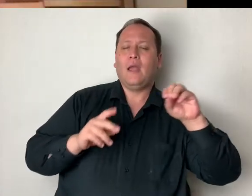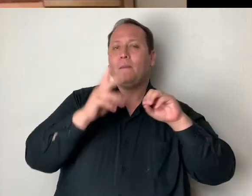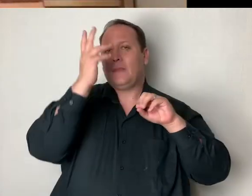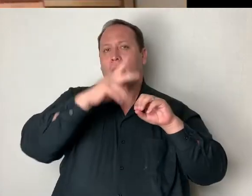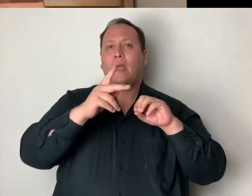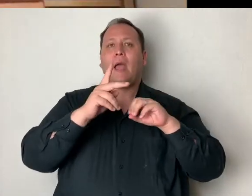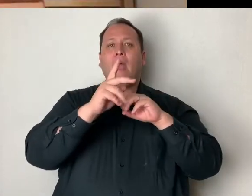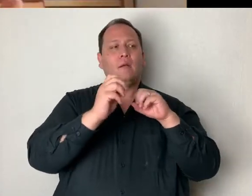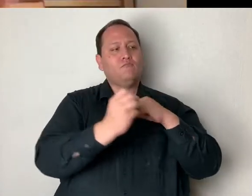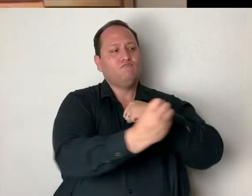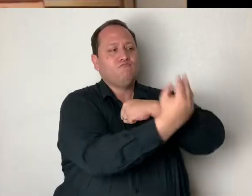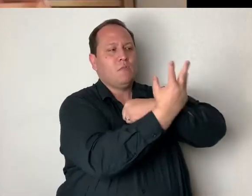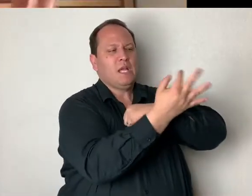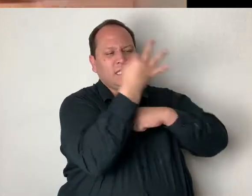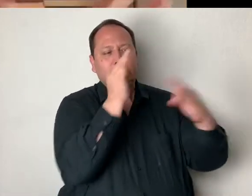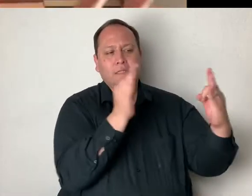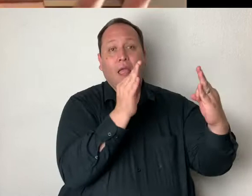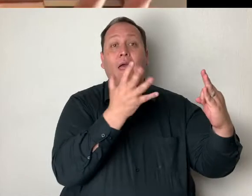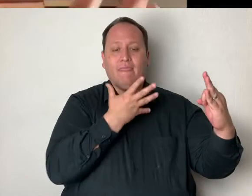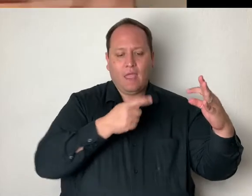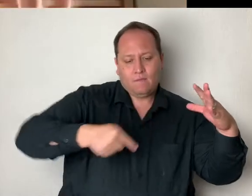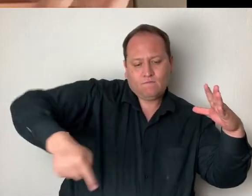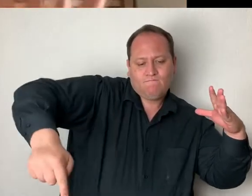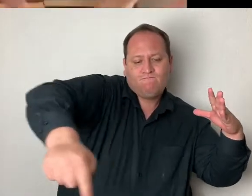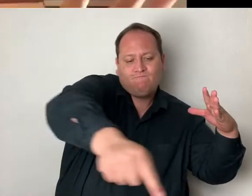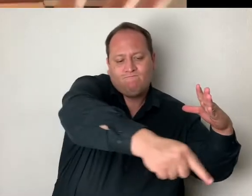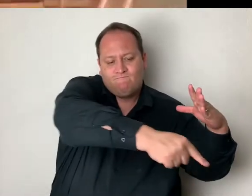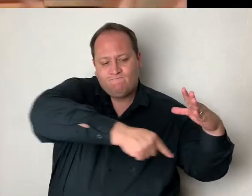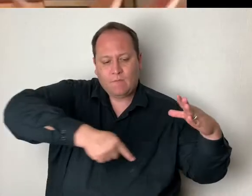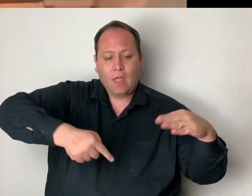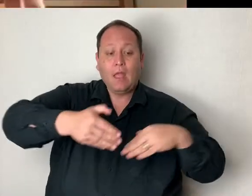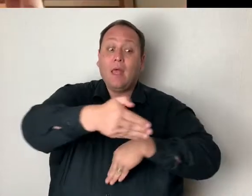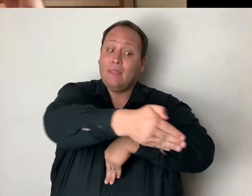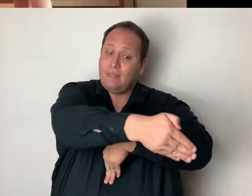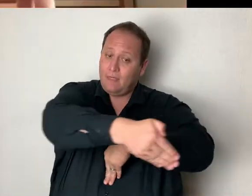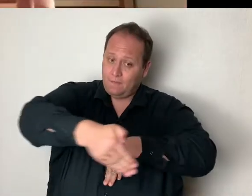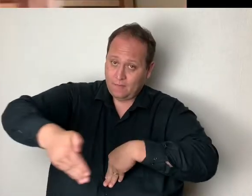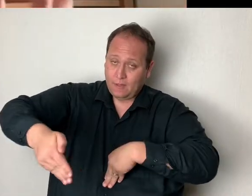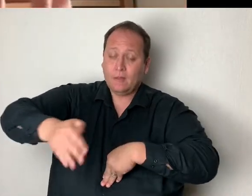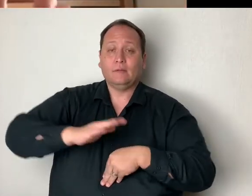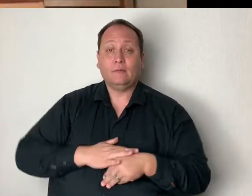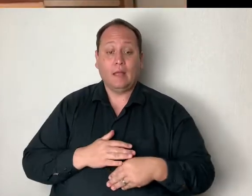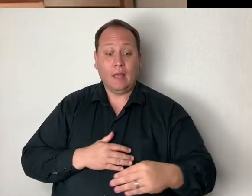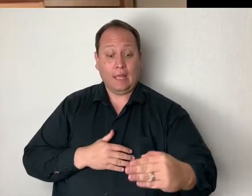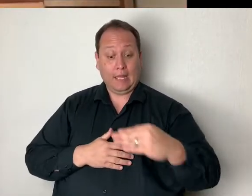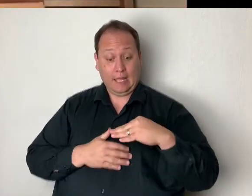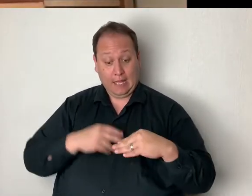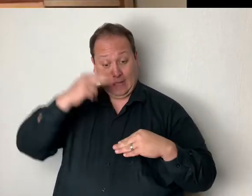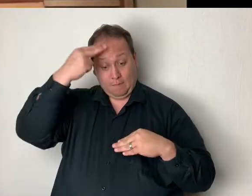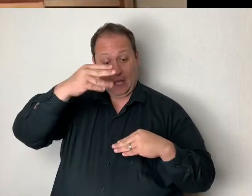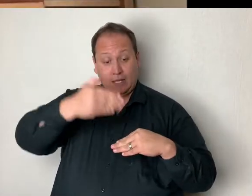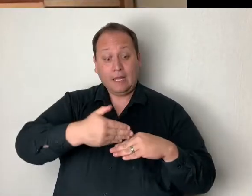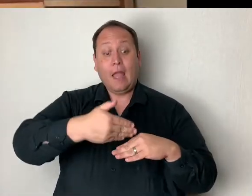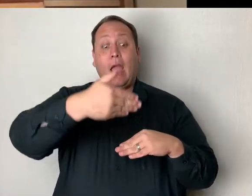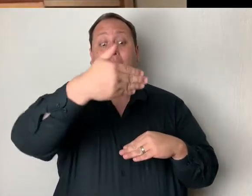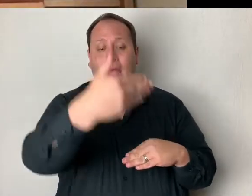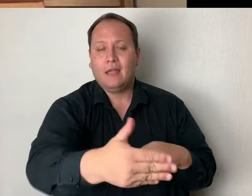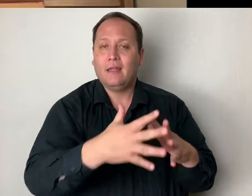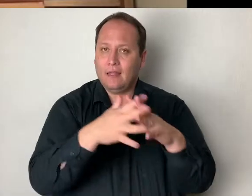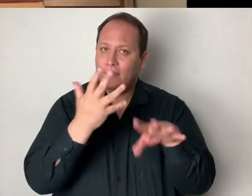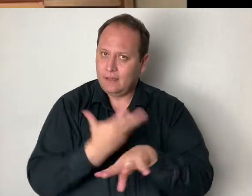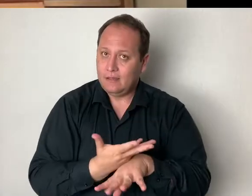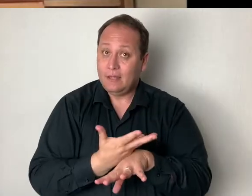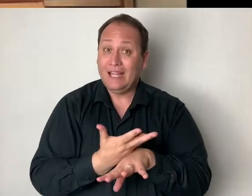en un círculo de cimiento. La mitad del círculo está en México y la mitad en los Estados Unidos. Y al centro de ese círculo se